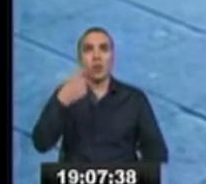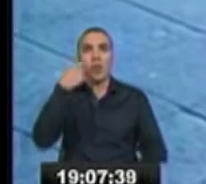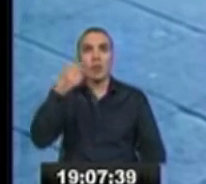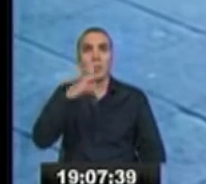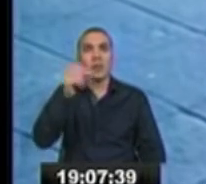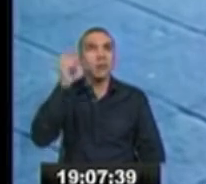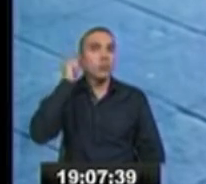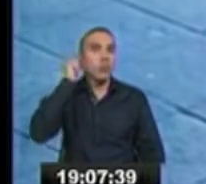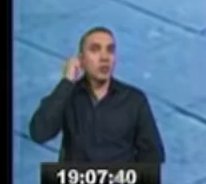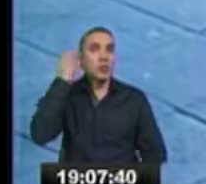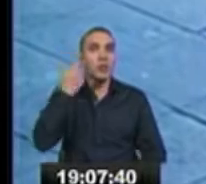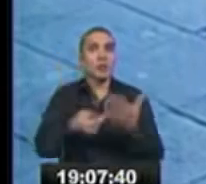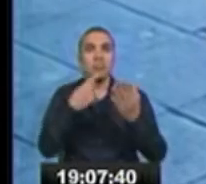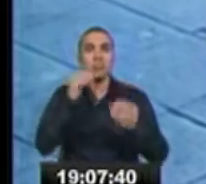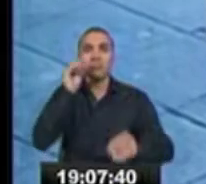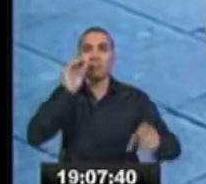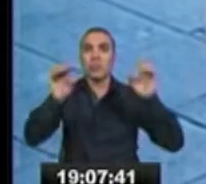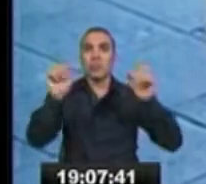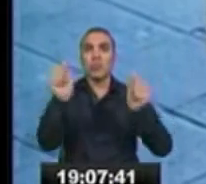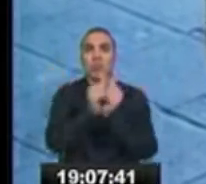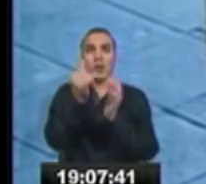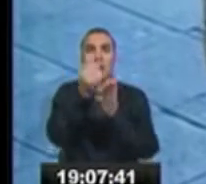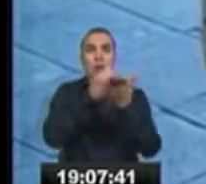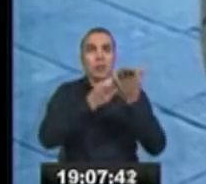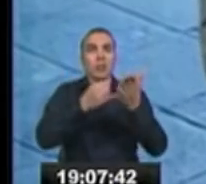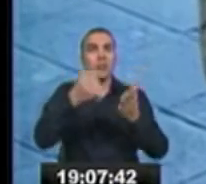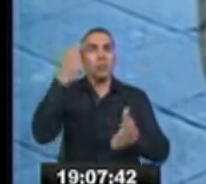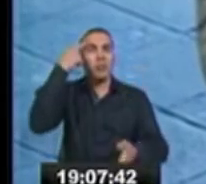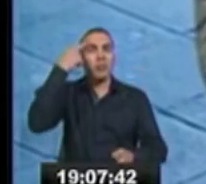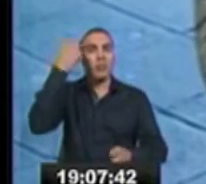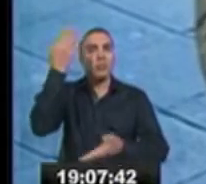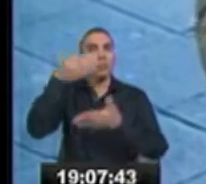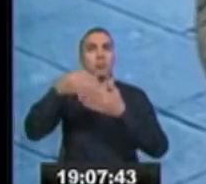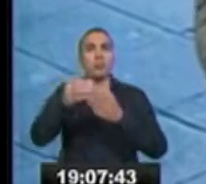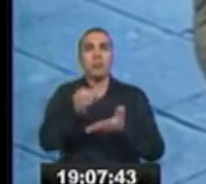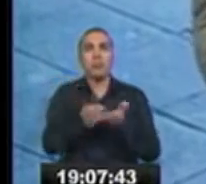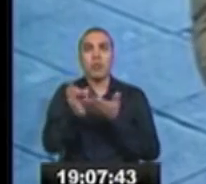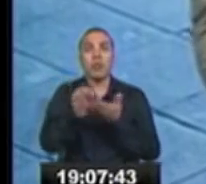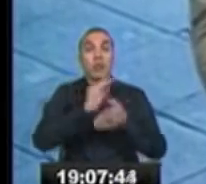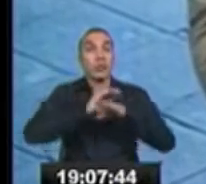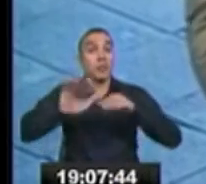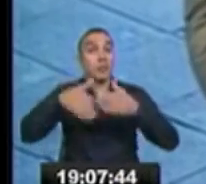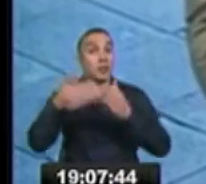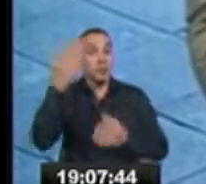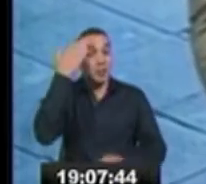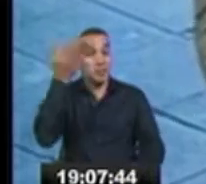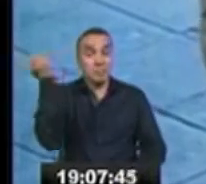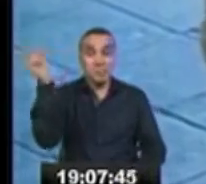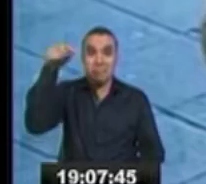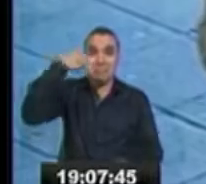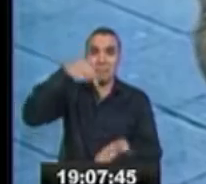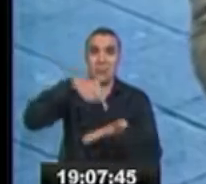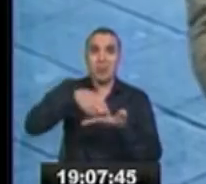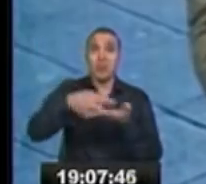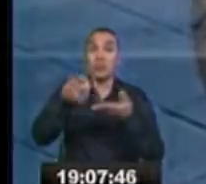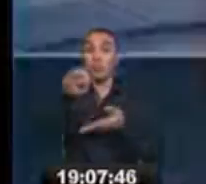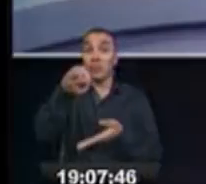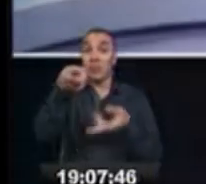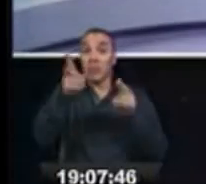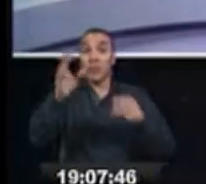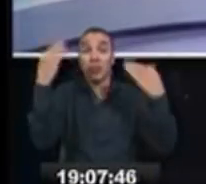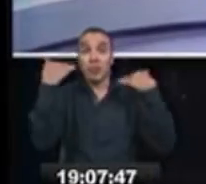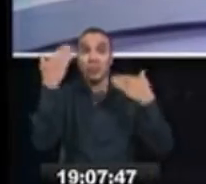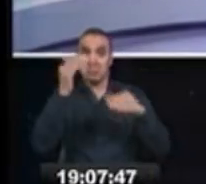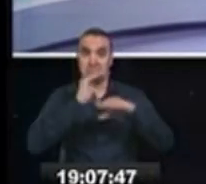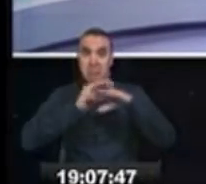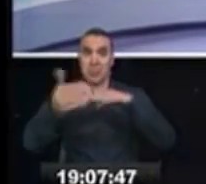y mujeres que plasman con sus manos la memoria y raíces de su pueblo. La invitación está hecha entonces para que vengan. Compañeros, ustedes también allá en